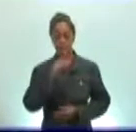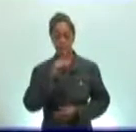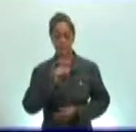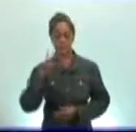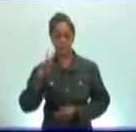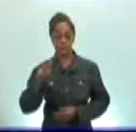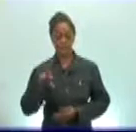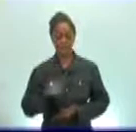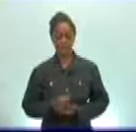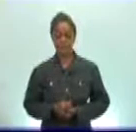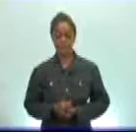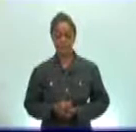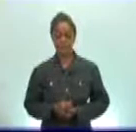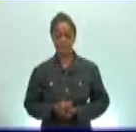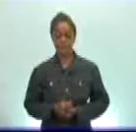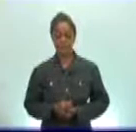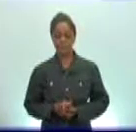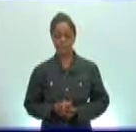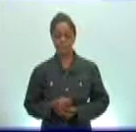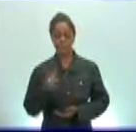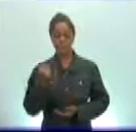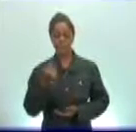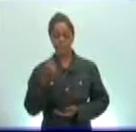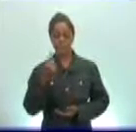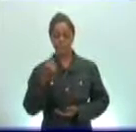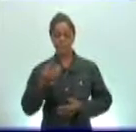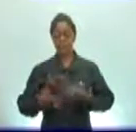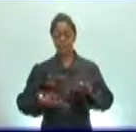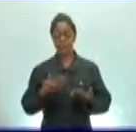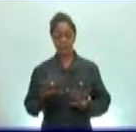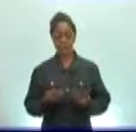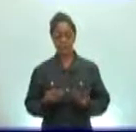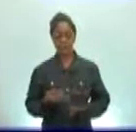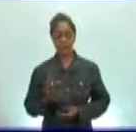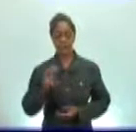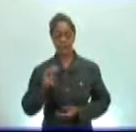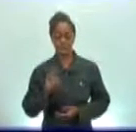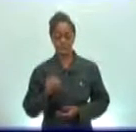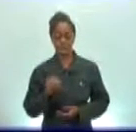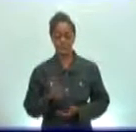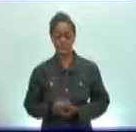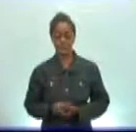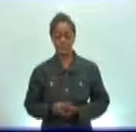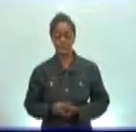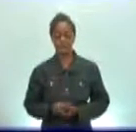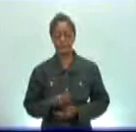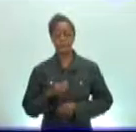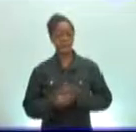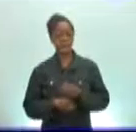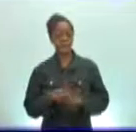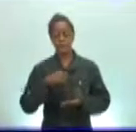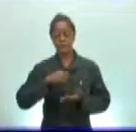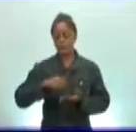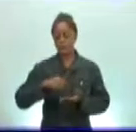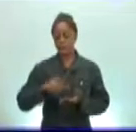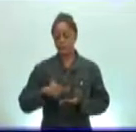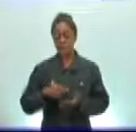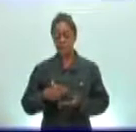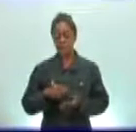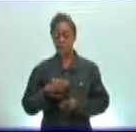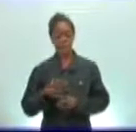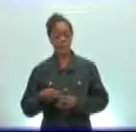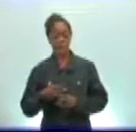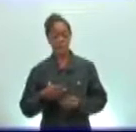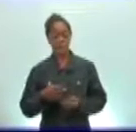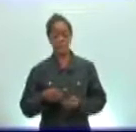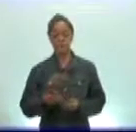2. Y la primera actividad refiere que escriban el hecho